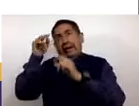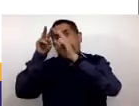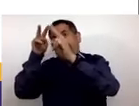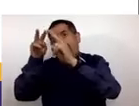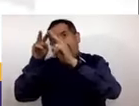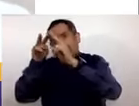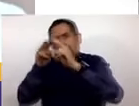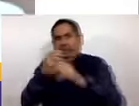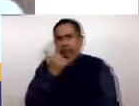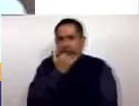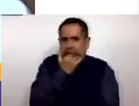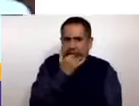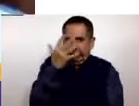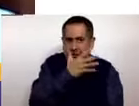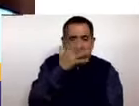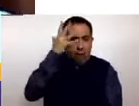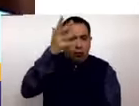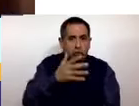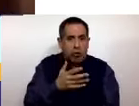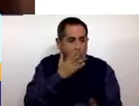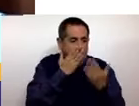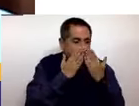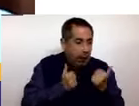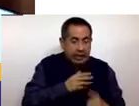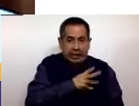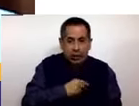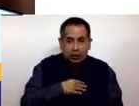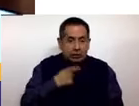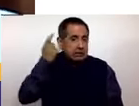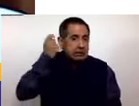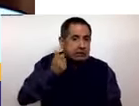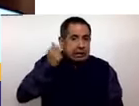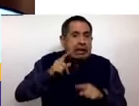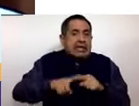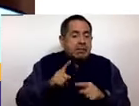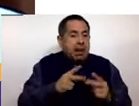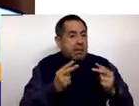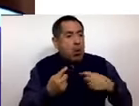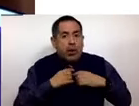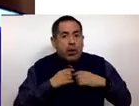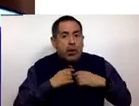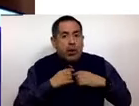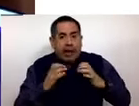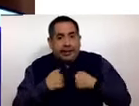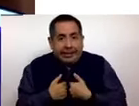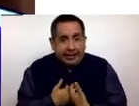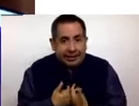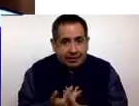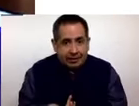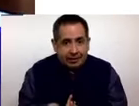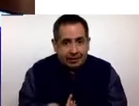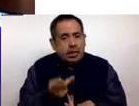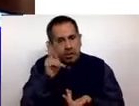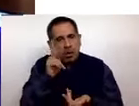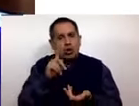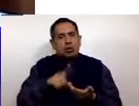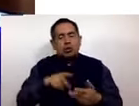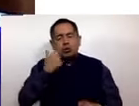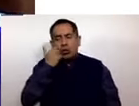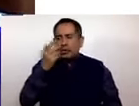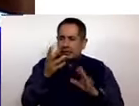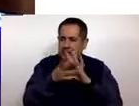pensión, ¿qué vamos a hacer? Yo no voy a tener hijos, entonces ¿qué voy a hacer? ¿Quién me va a cuidar? Pero lo que sí me interesaba mucho